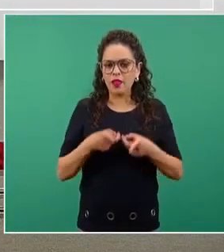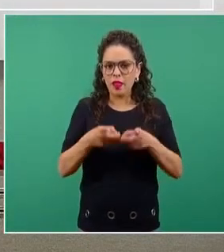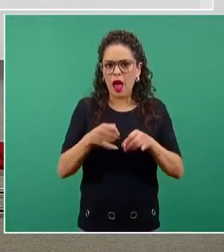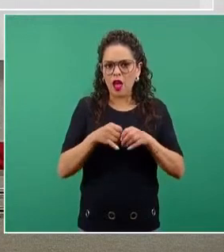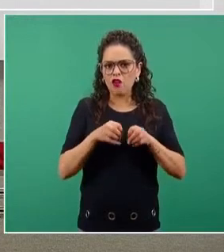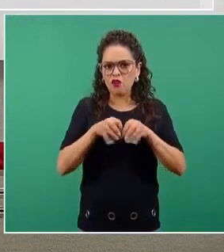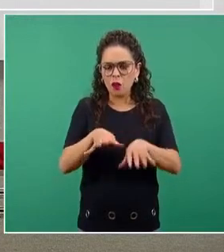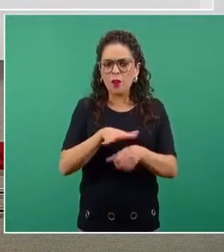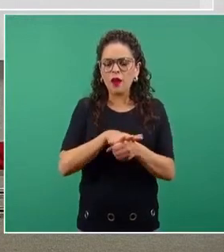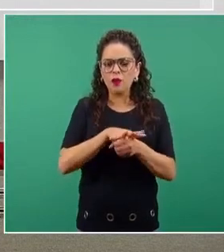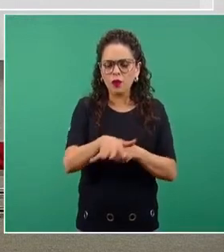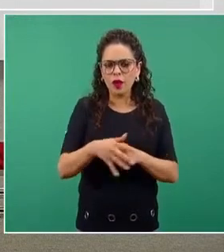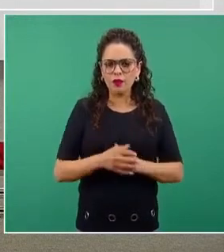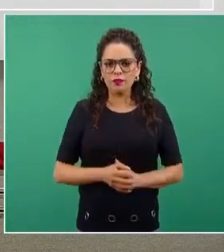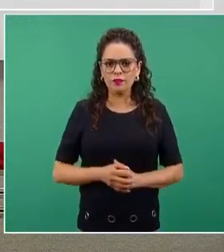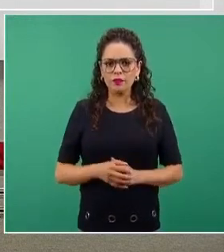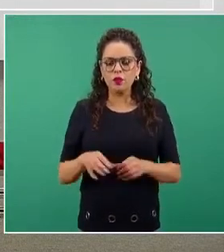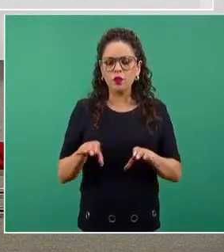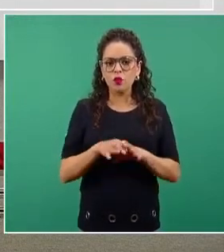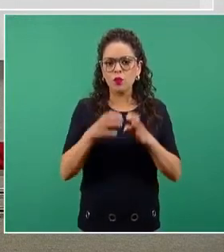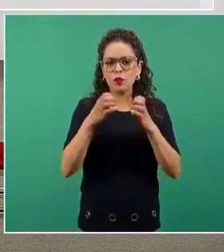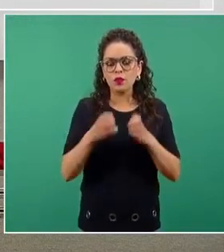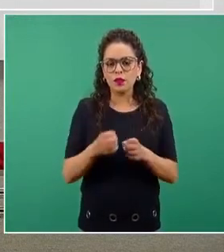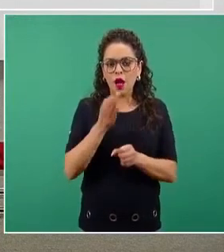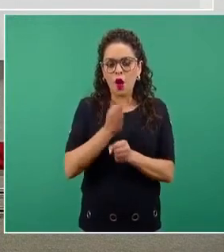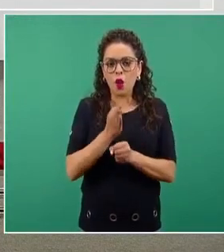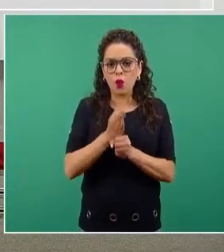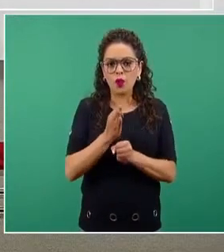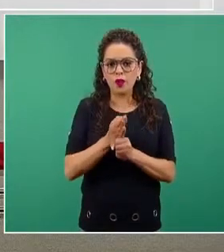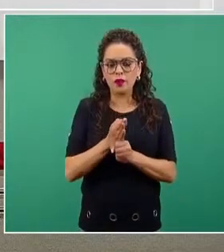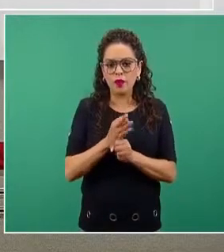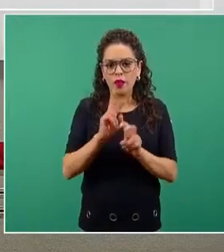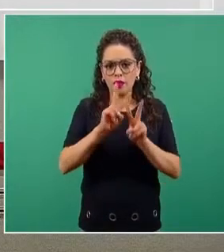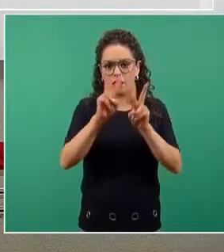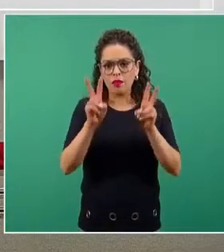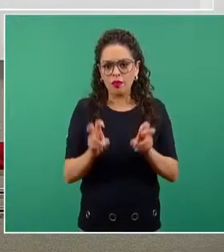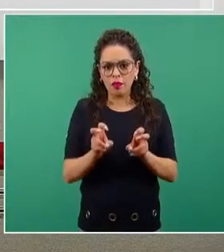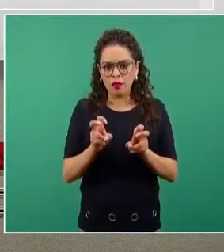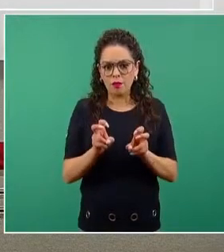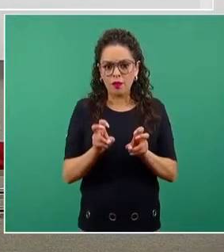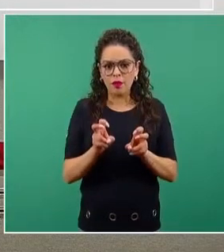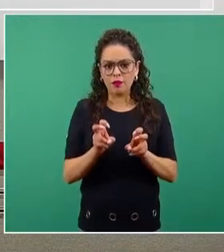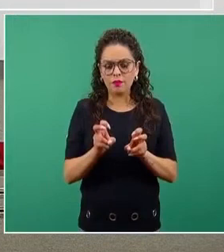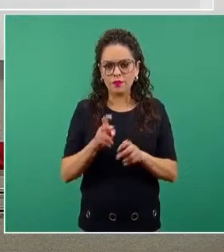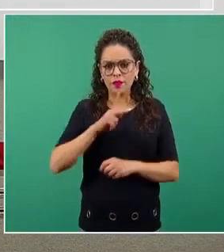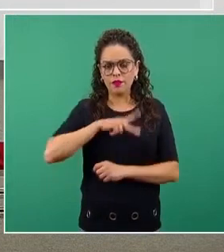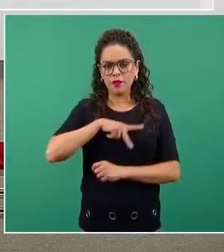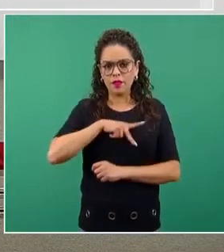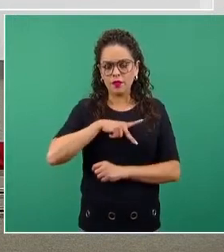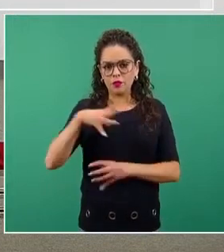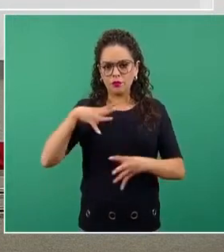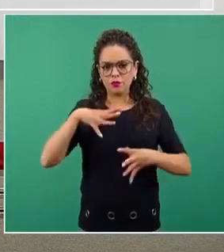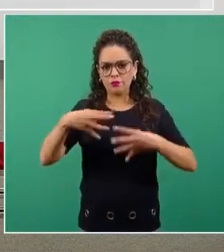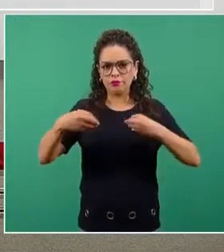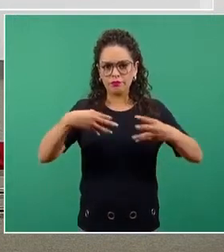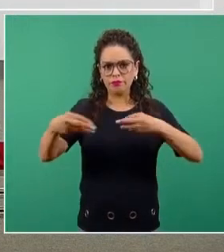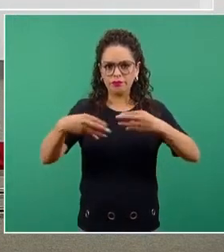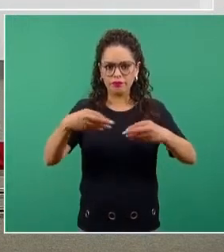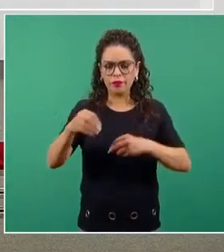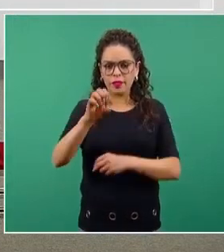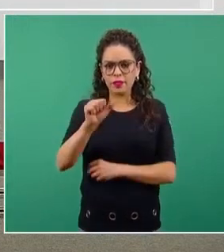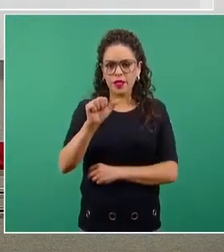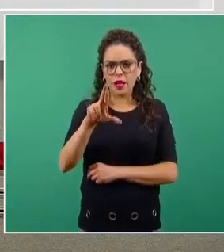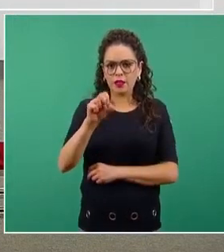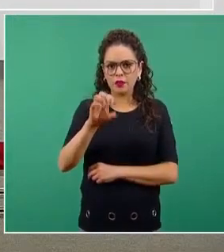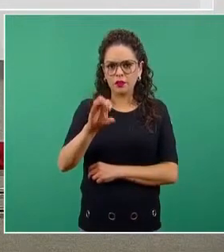informó el estatus que tenemos actualmente con el virus de la epidemia